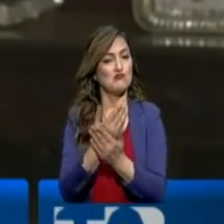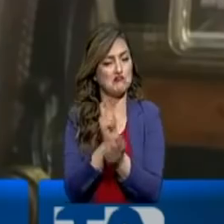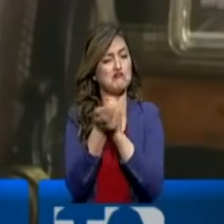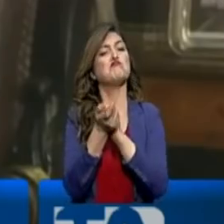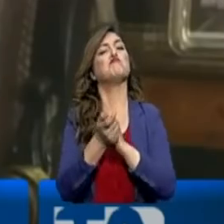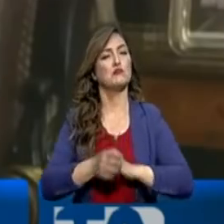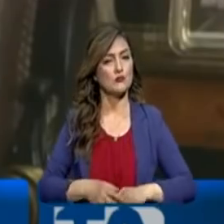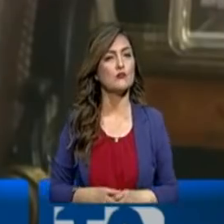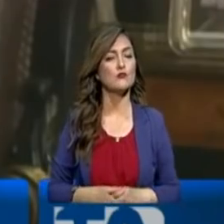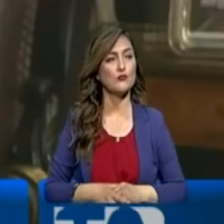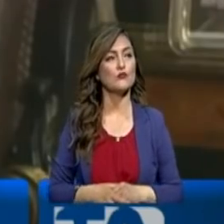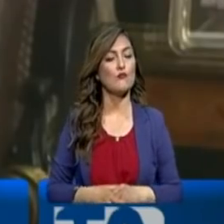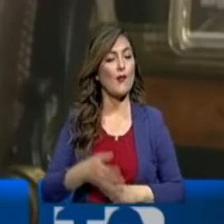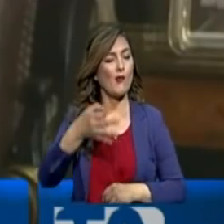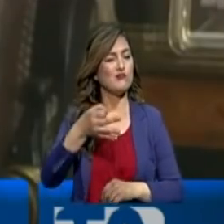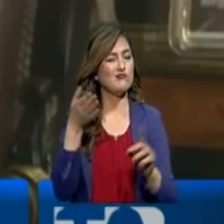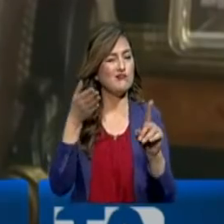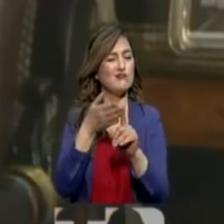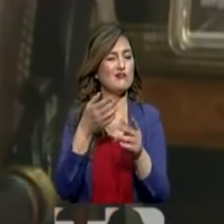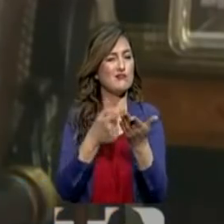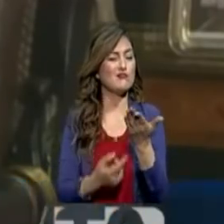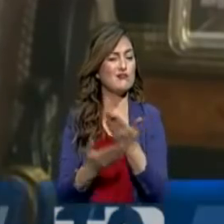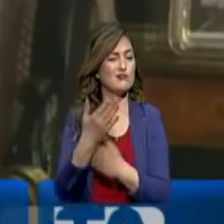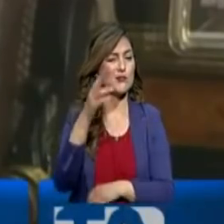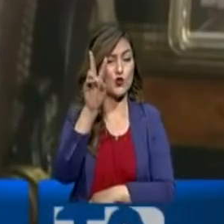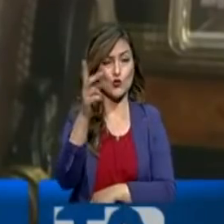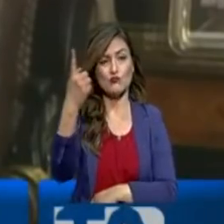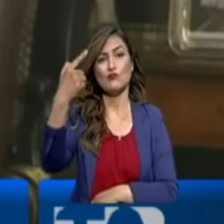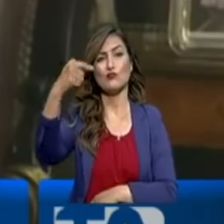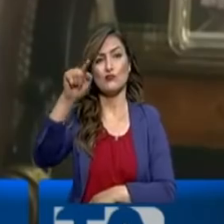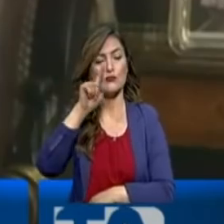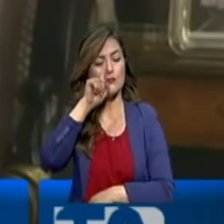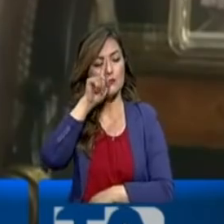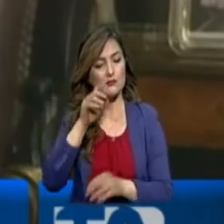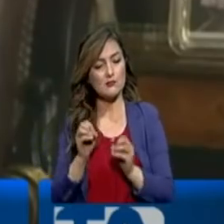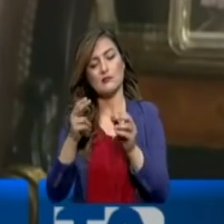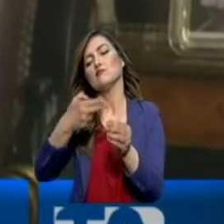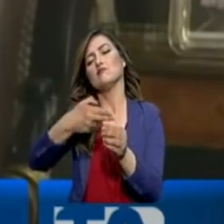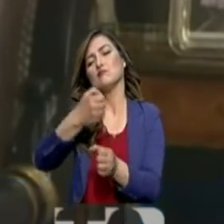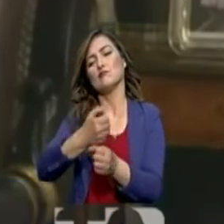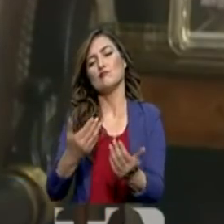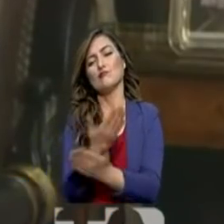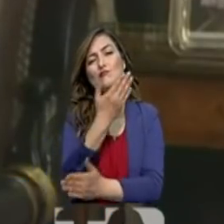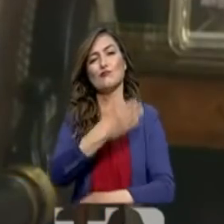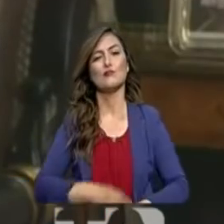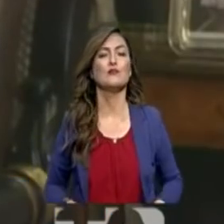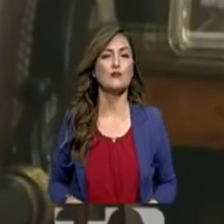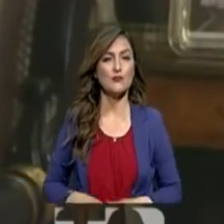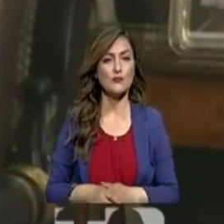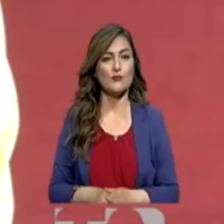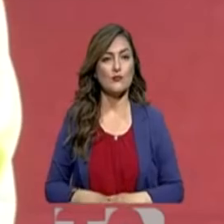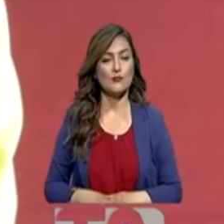cambio. Con la que cumpliremos la meta de 2 millones de empleos nuevos. Dayana Monroy, 24 horas.